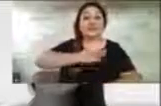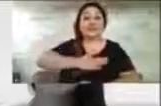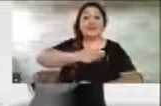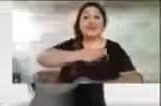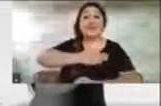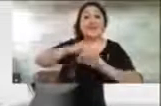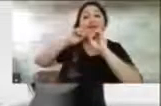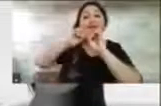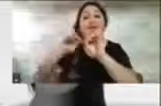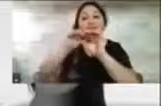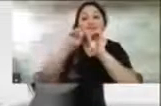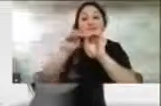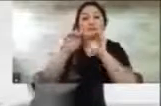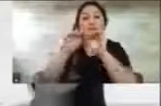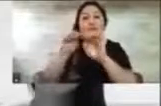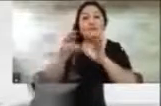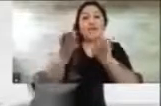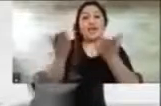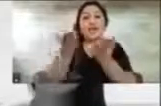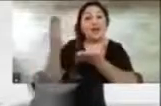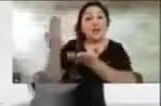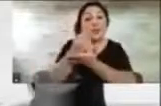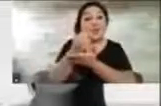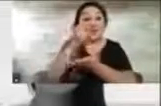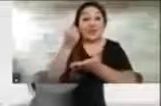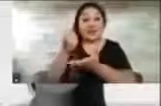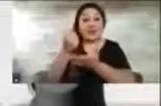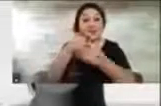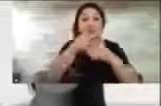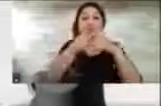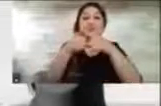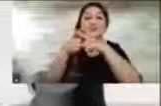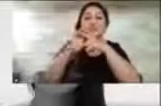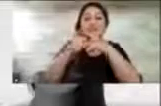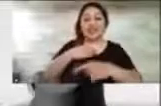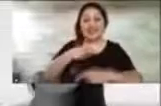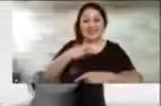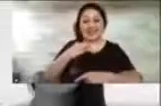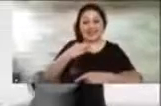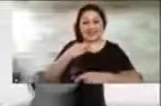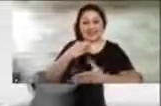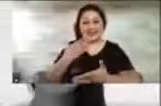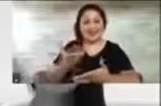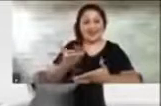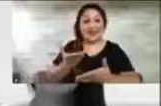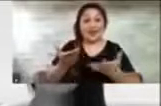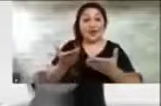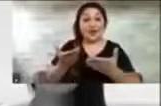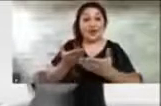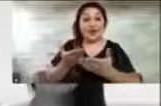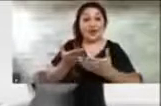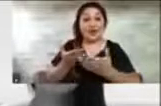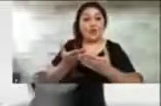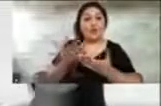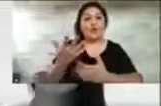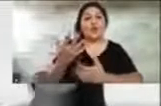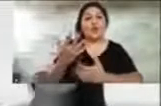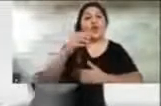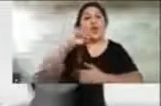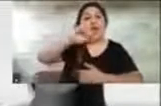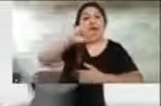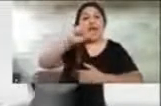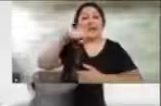y cómo lo lograremos con la sociedad civil a través de los agentes inclusivos los agentes